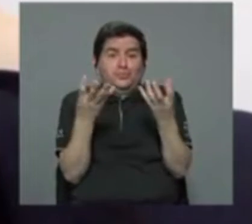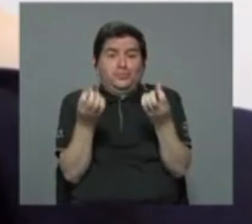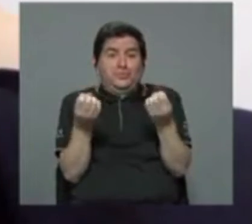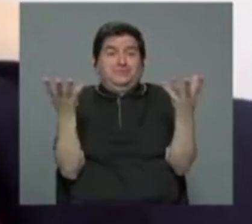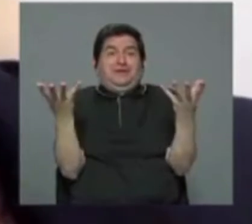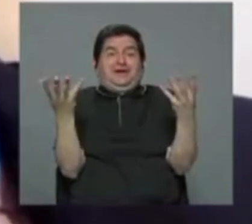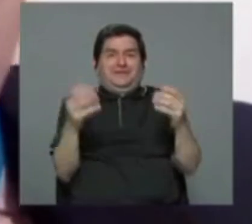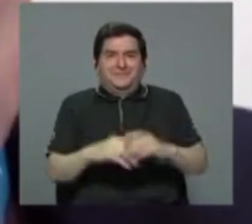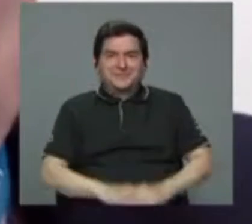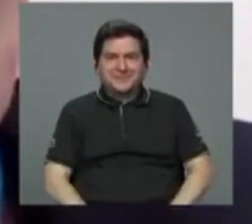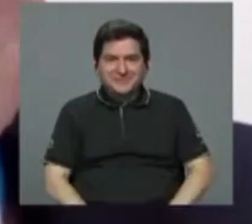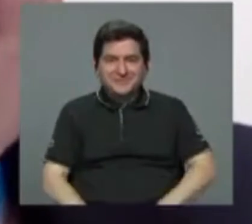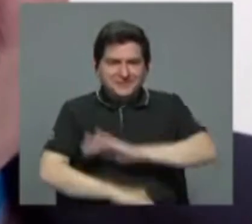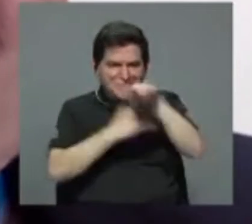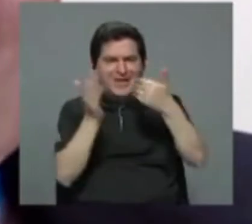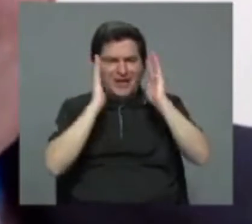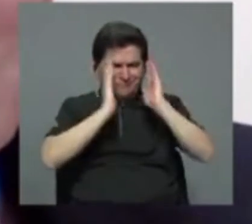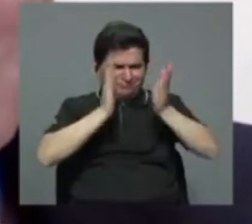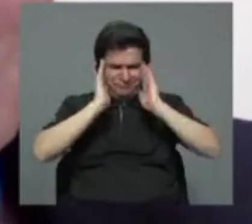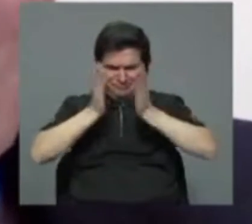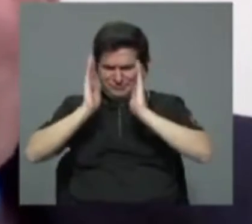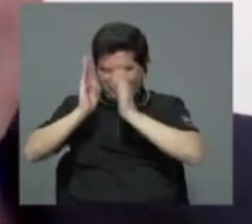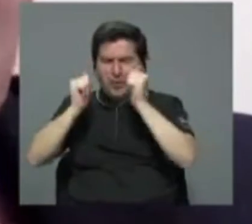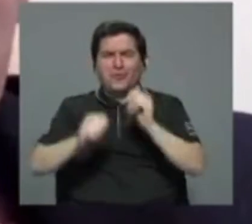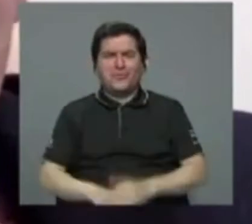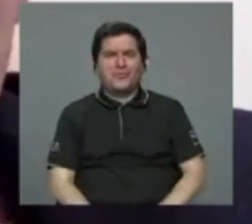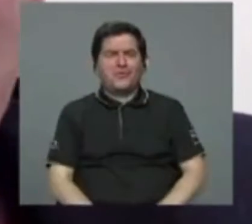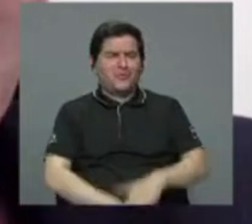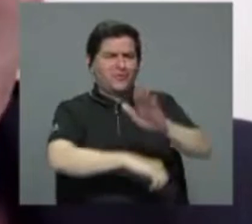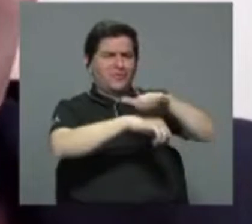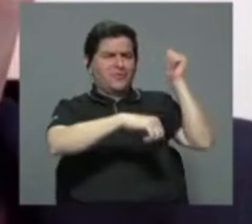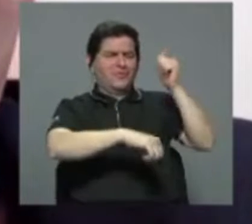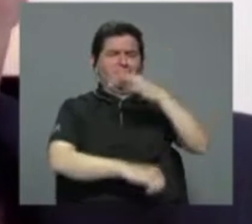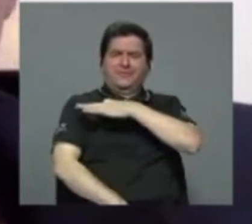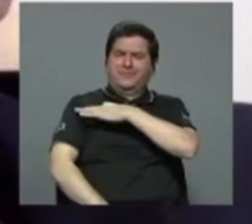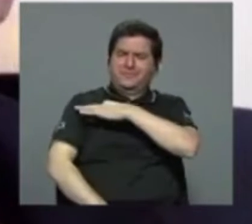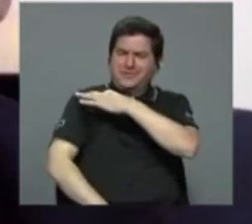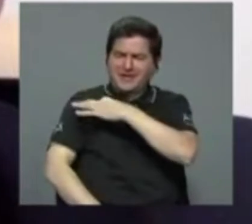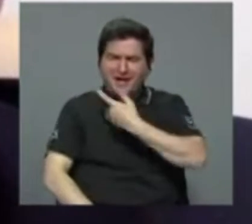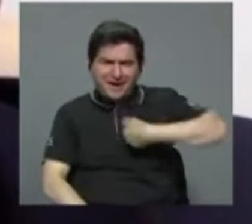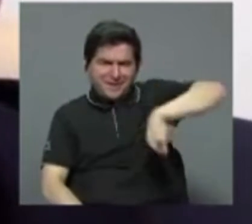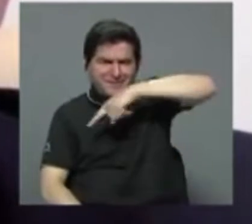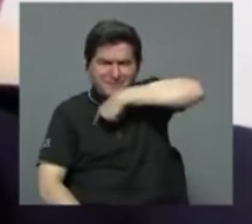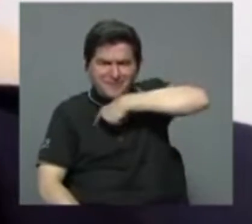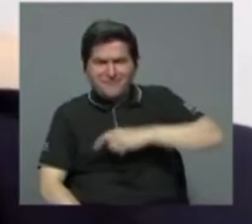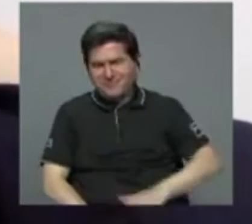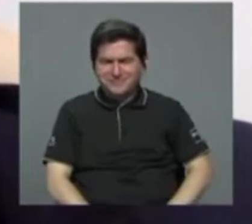y estamos en todo. Nos llaman, nos invitan, nos